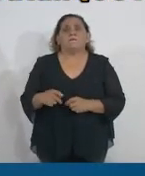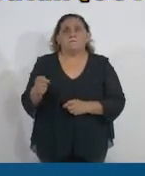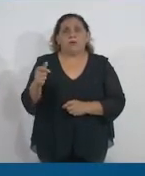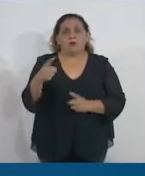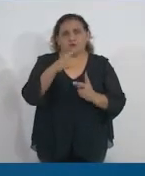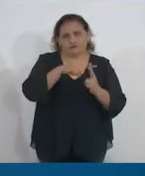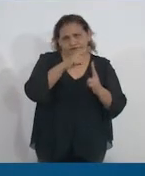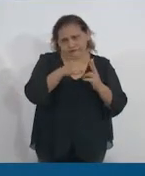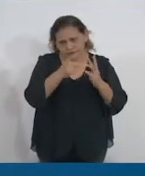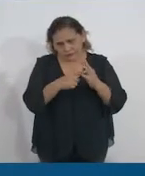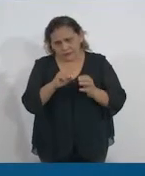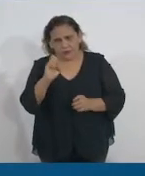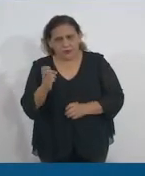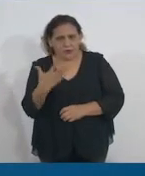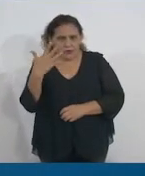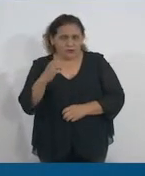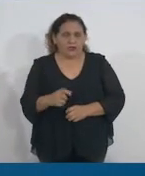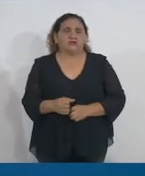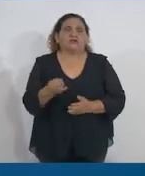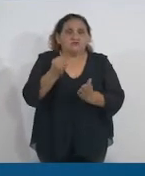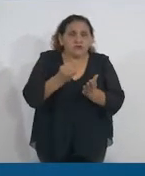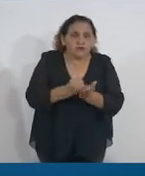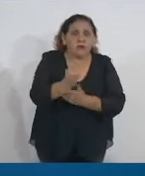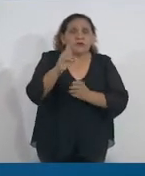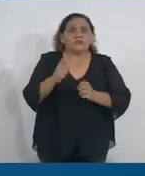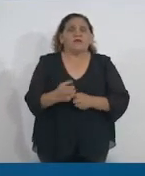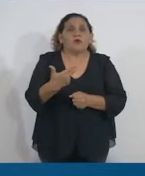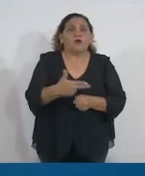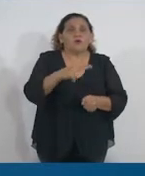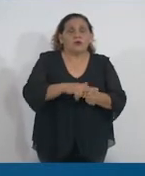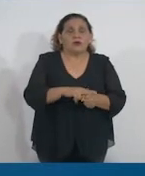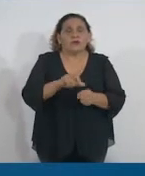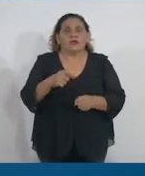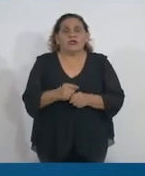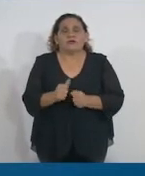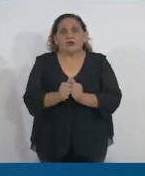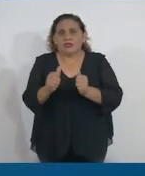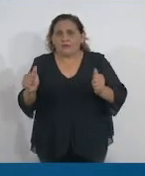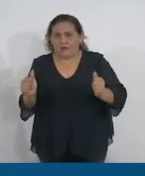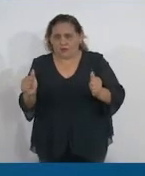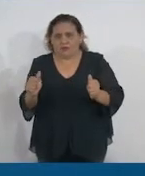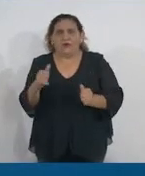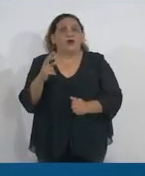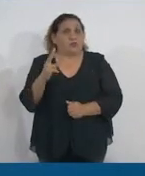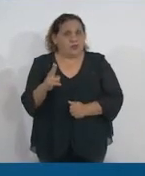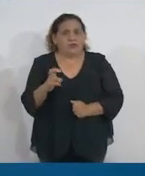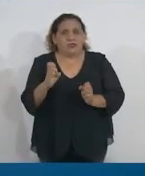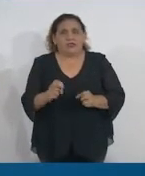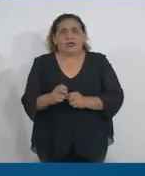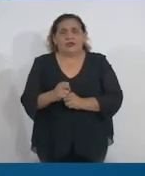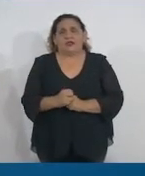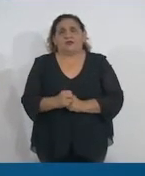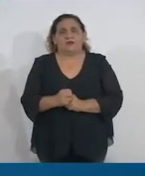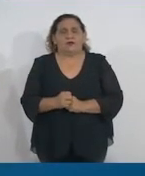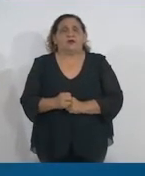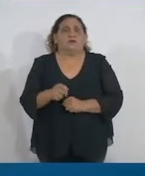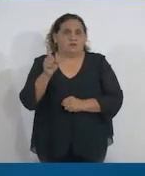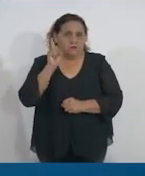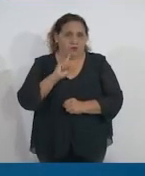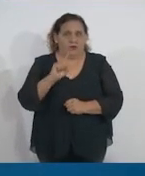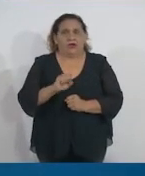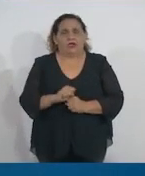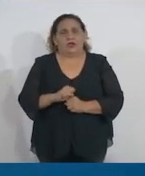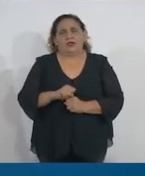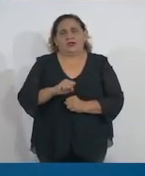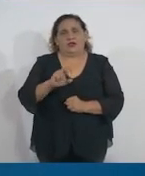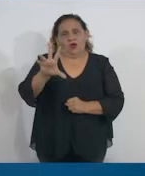leves. 5 de estos casos confirmados están hospitalizados y en aislamiento total. También están hospitalizadas las pacientes